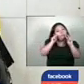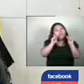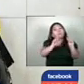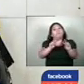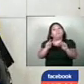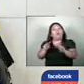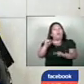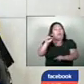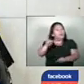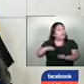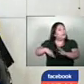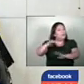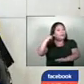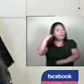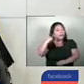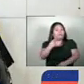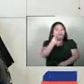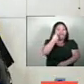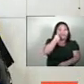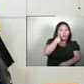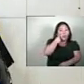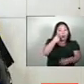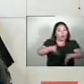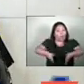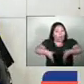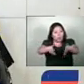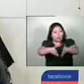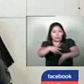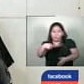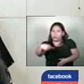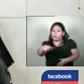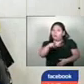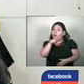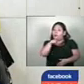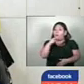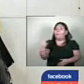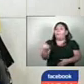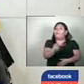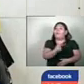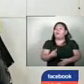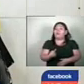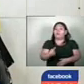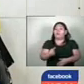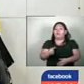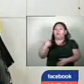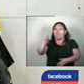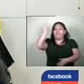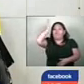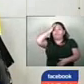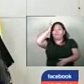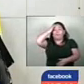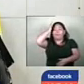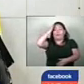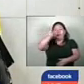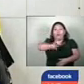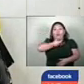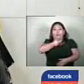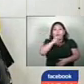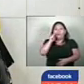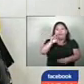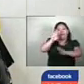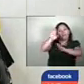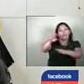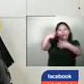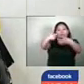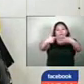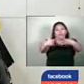que el tema de la fiscalización del espacio vial es importante para lograr que la gente acate todas las normativas de tránsito. De igual